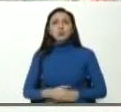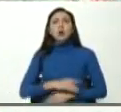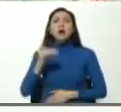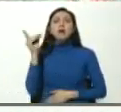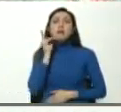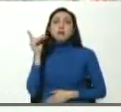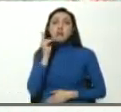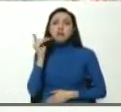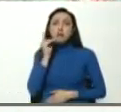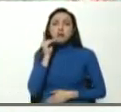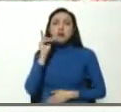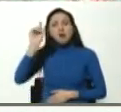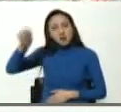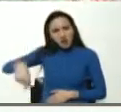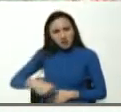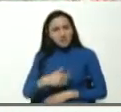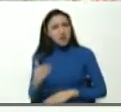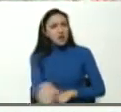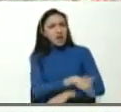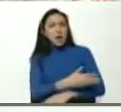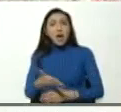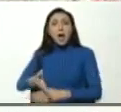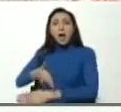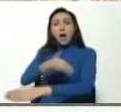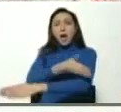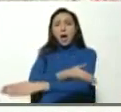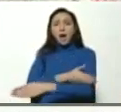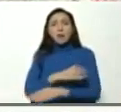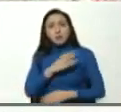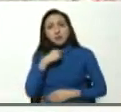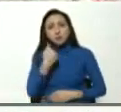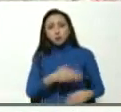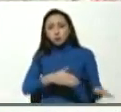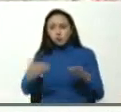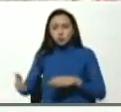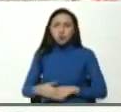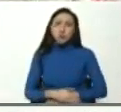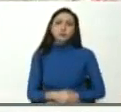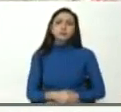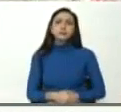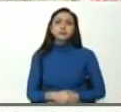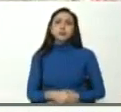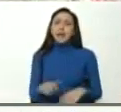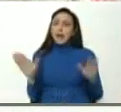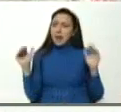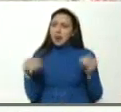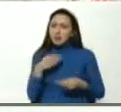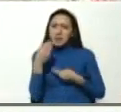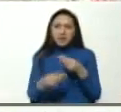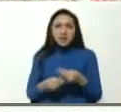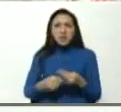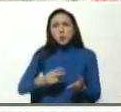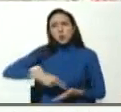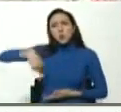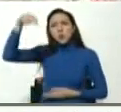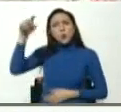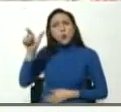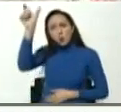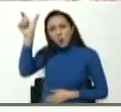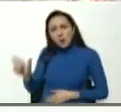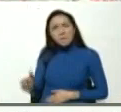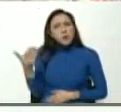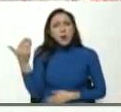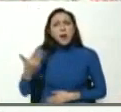darío vivas de las calles la despedida y partida de un hombre de la